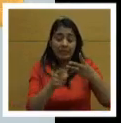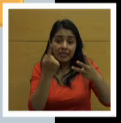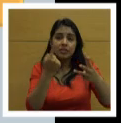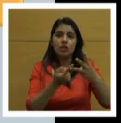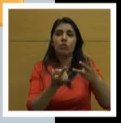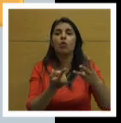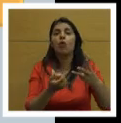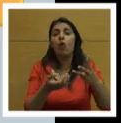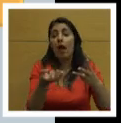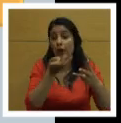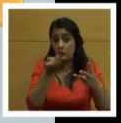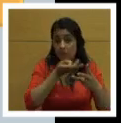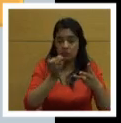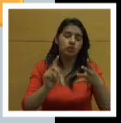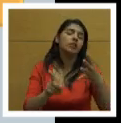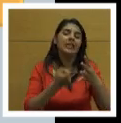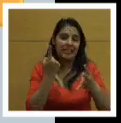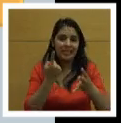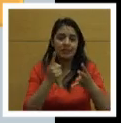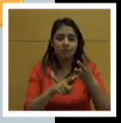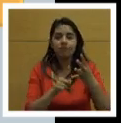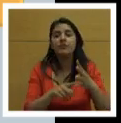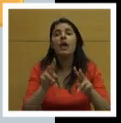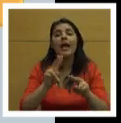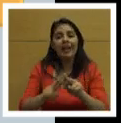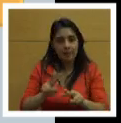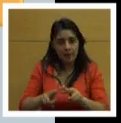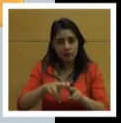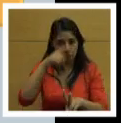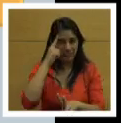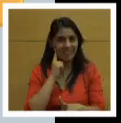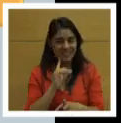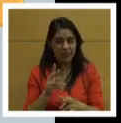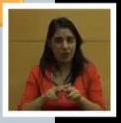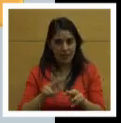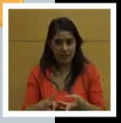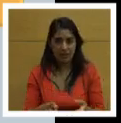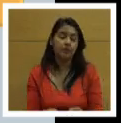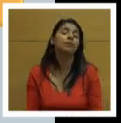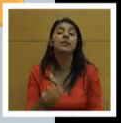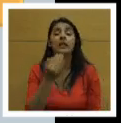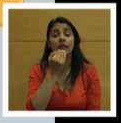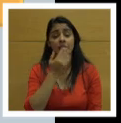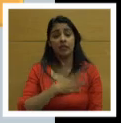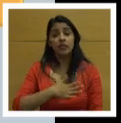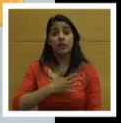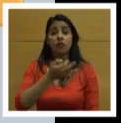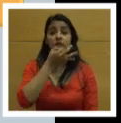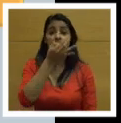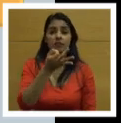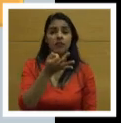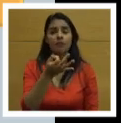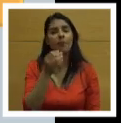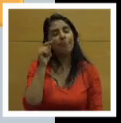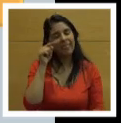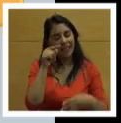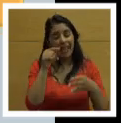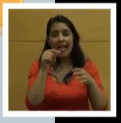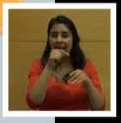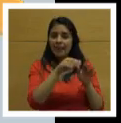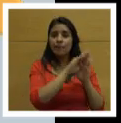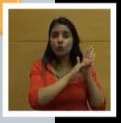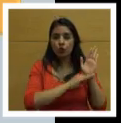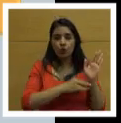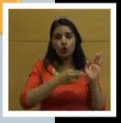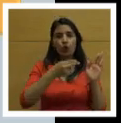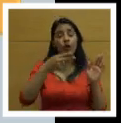siempre instar por la reparación del daño. Solamente quiero también manifestarles que dentro de este protocolo mexicano,